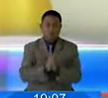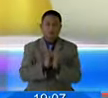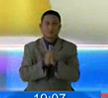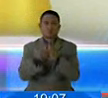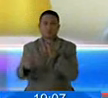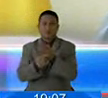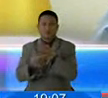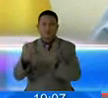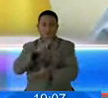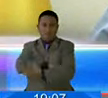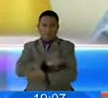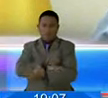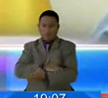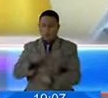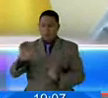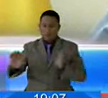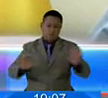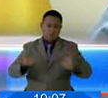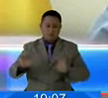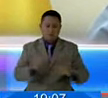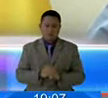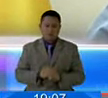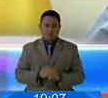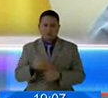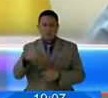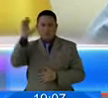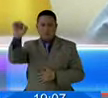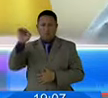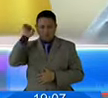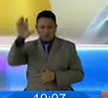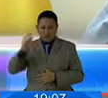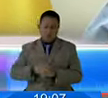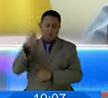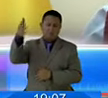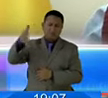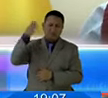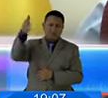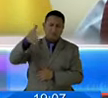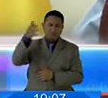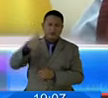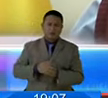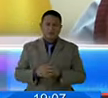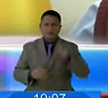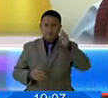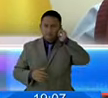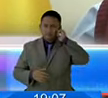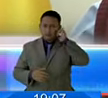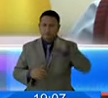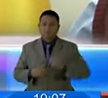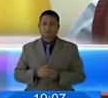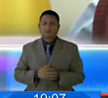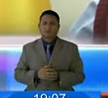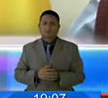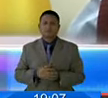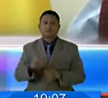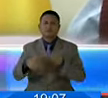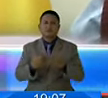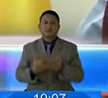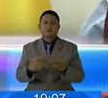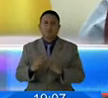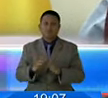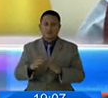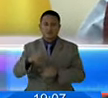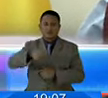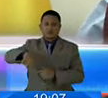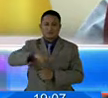electrónicos en plataformas multimedias con grandes videos, charlas electrónicas y aplicaciones móviles, pasando por toda la gama